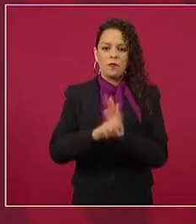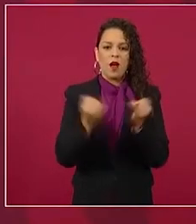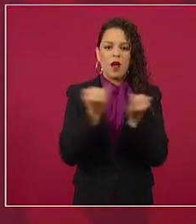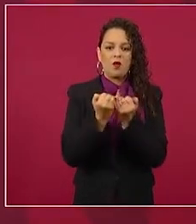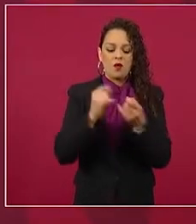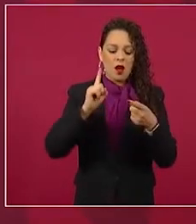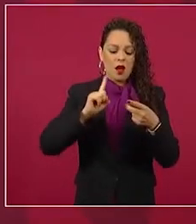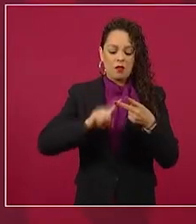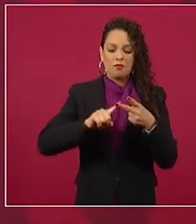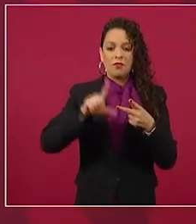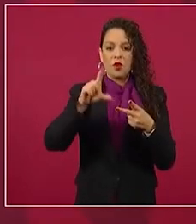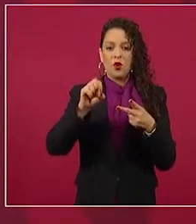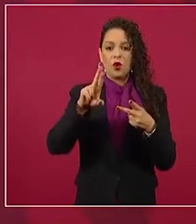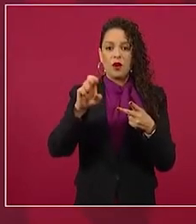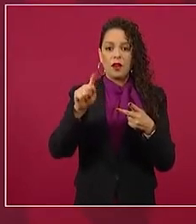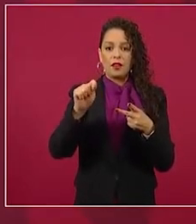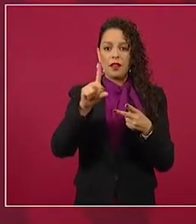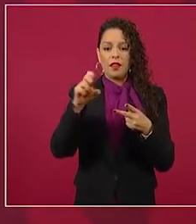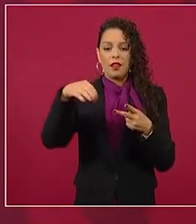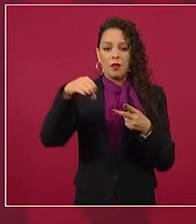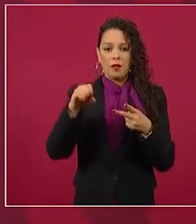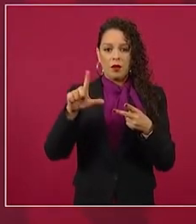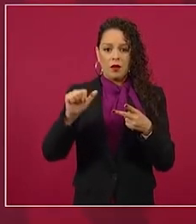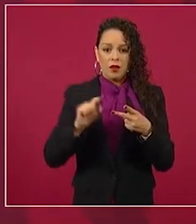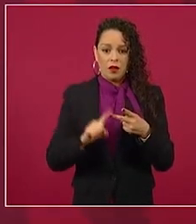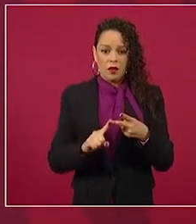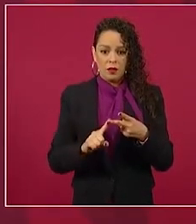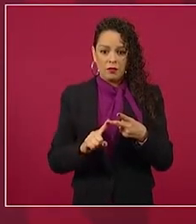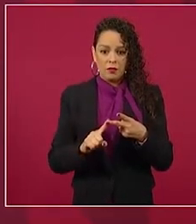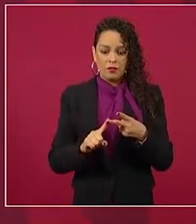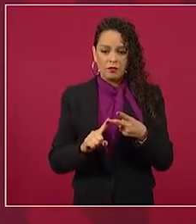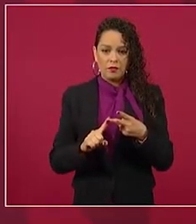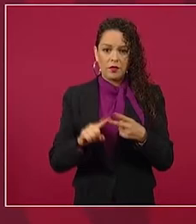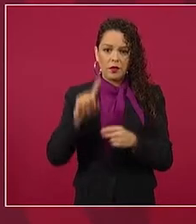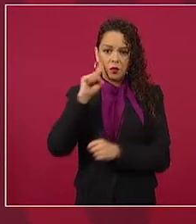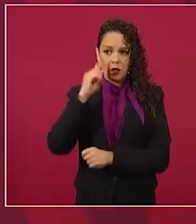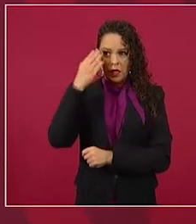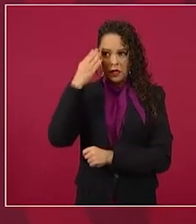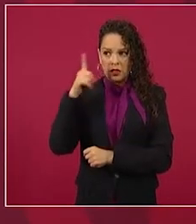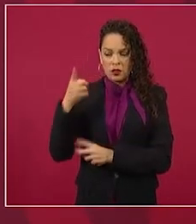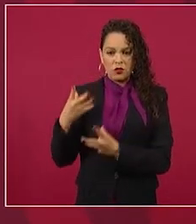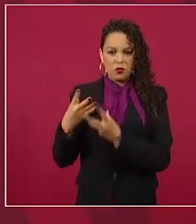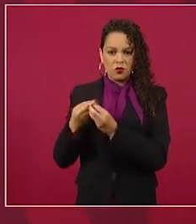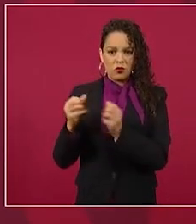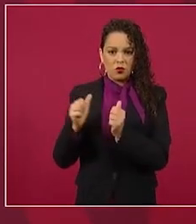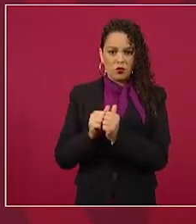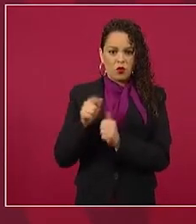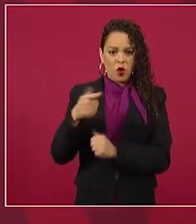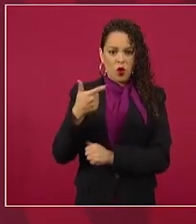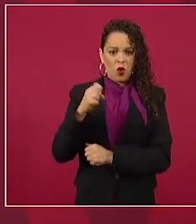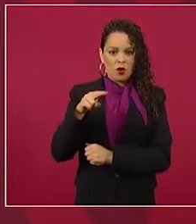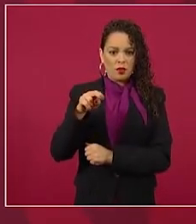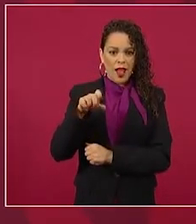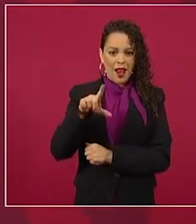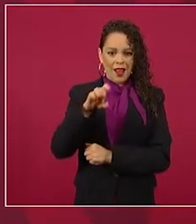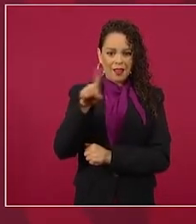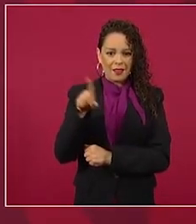la señora que está con Claudio X. González, que pertenece al grupo de Aguilar